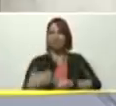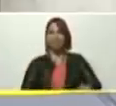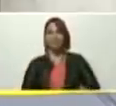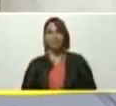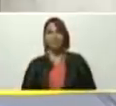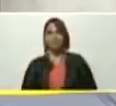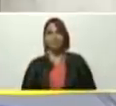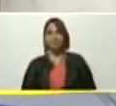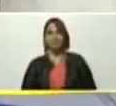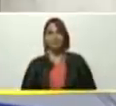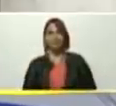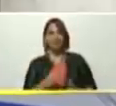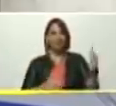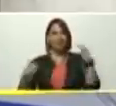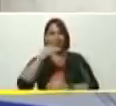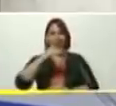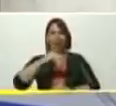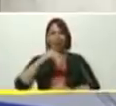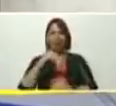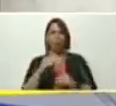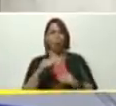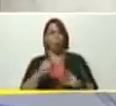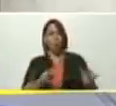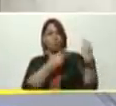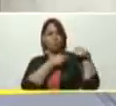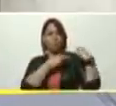al alto mando político de Venezuela.